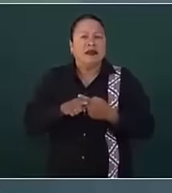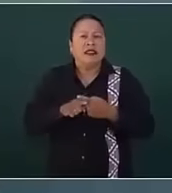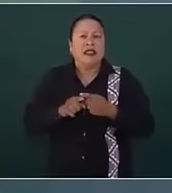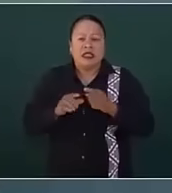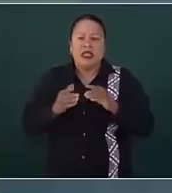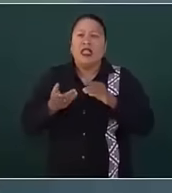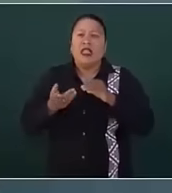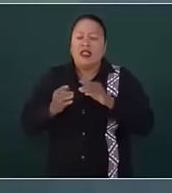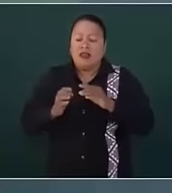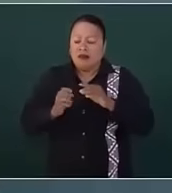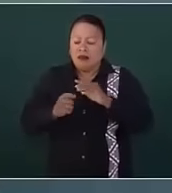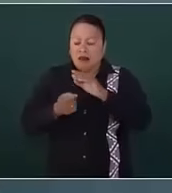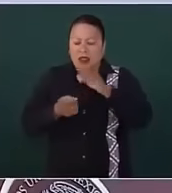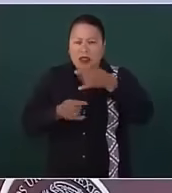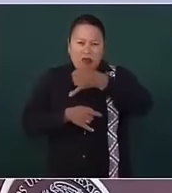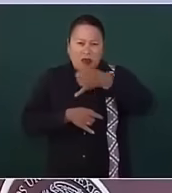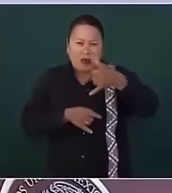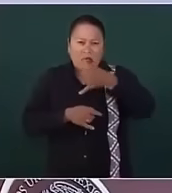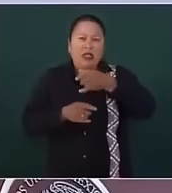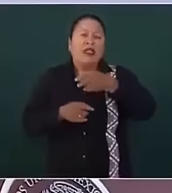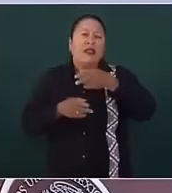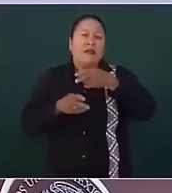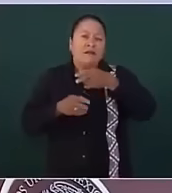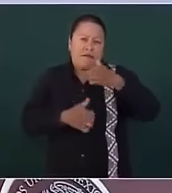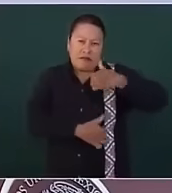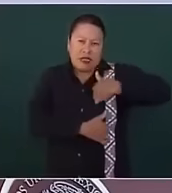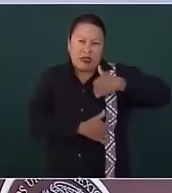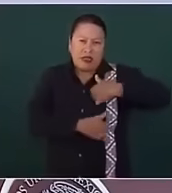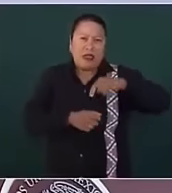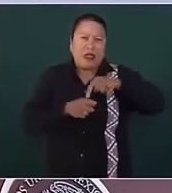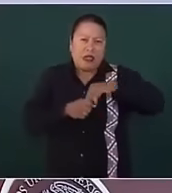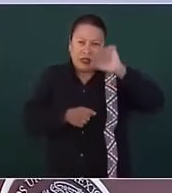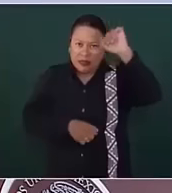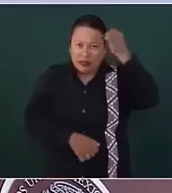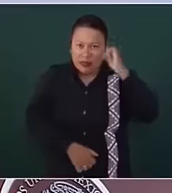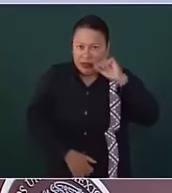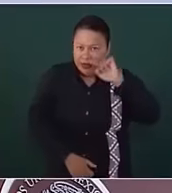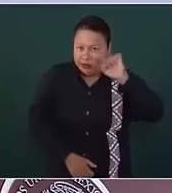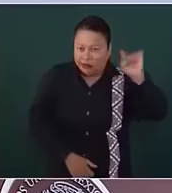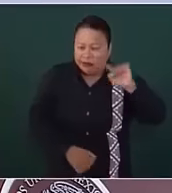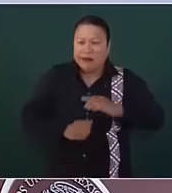unidad habitacional militar ahí en Culiacán, Sinaloa,